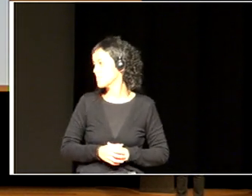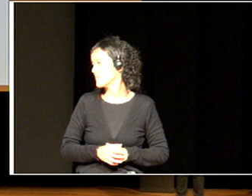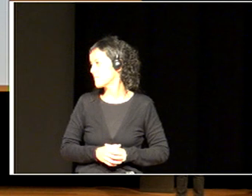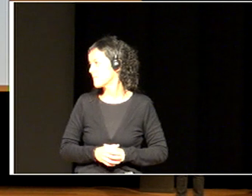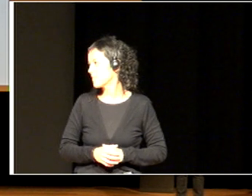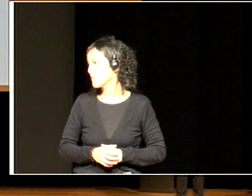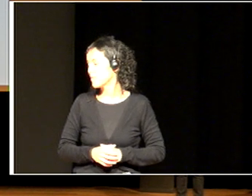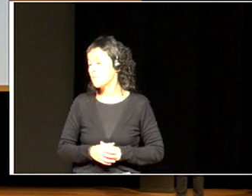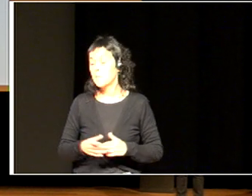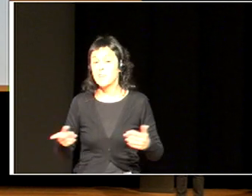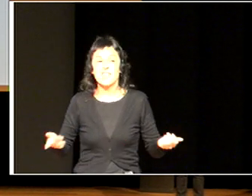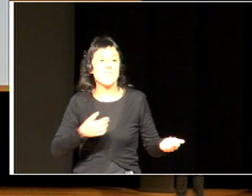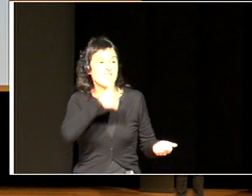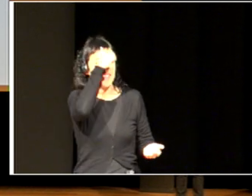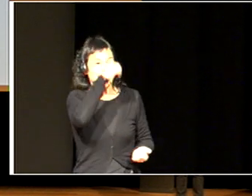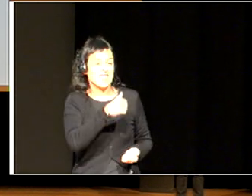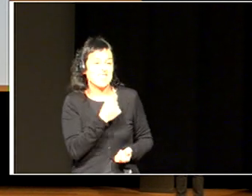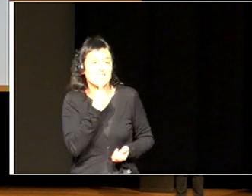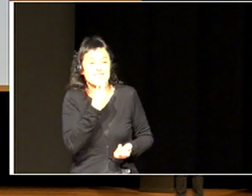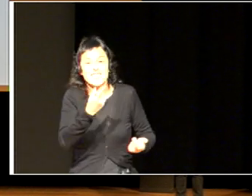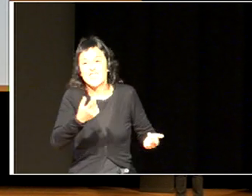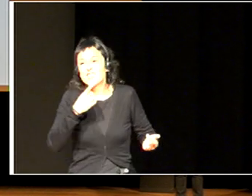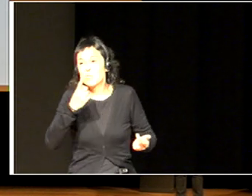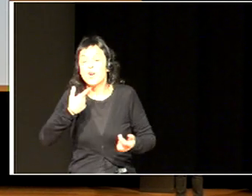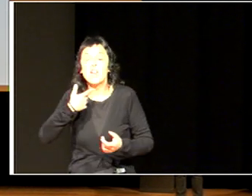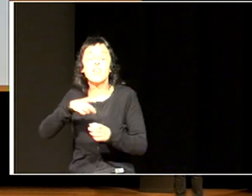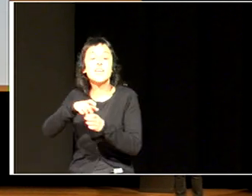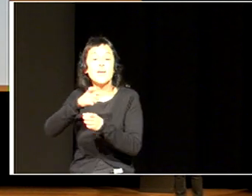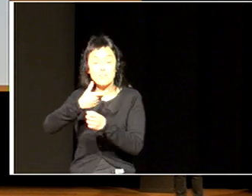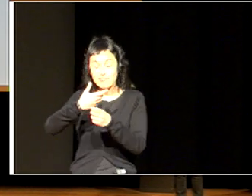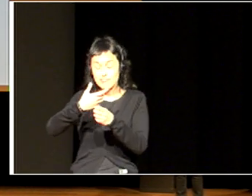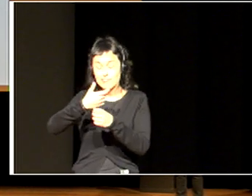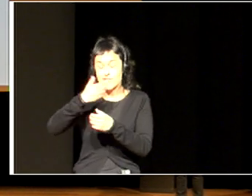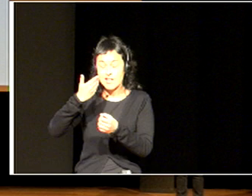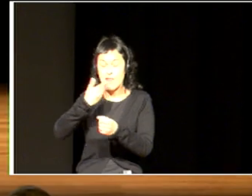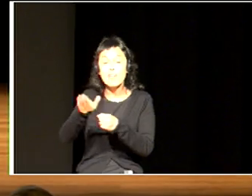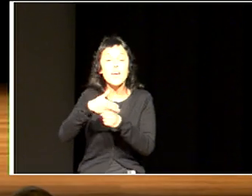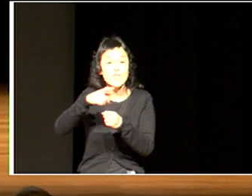y yo a germán no le puedo decir que abro las botellas de cerveza con la boca me entiendes